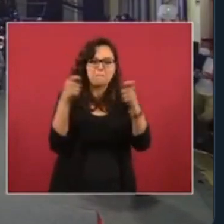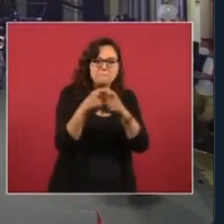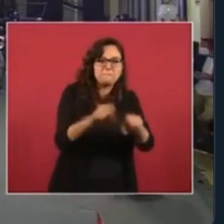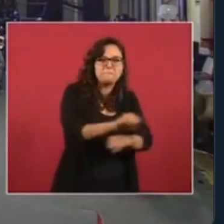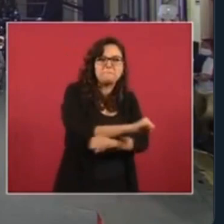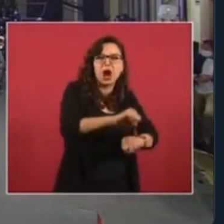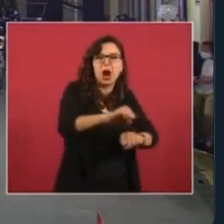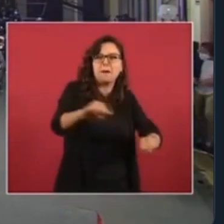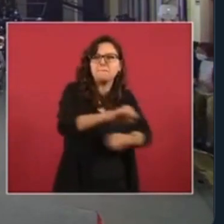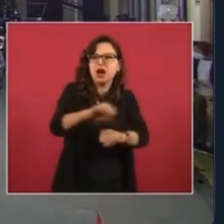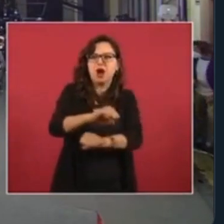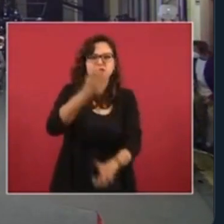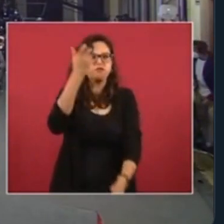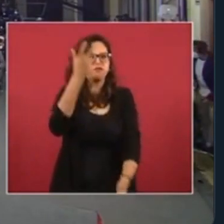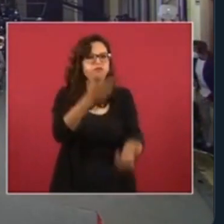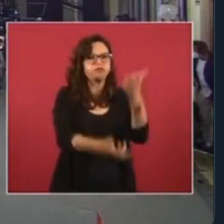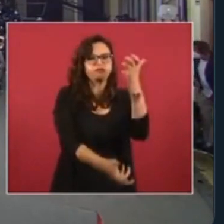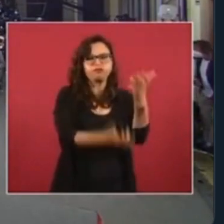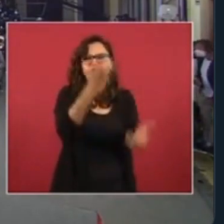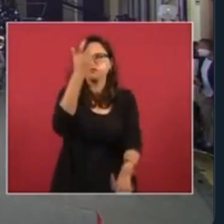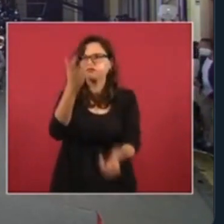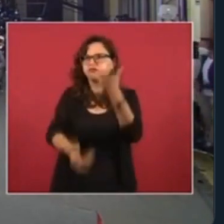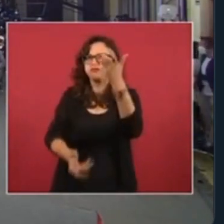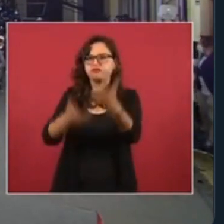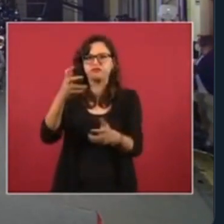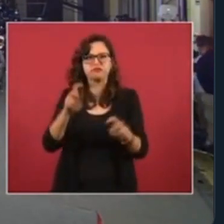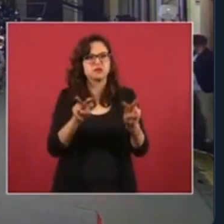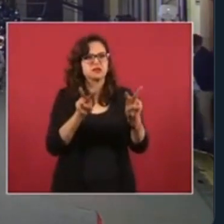La estrategia de incendiar al país